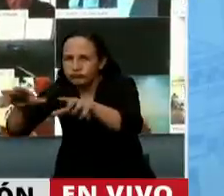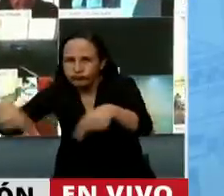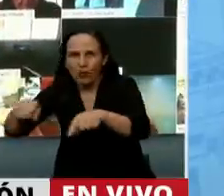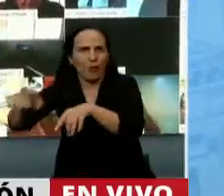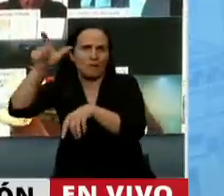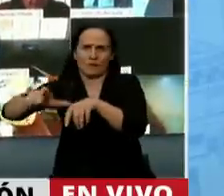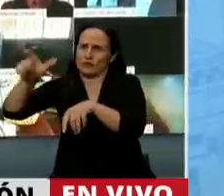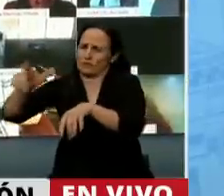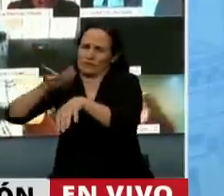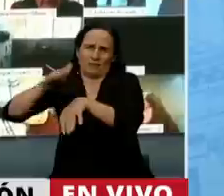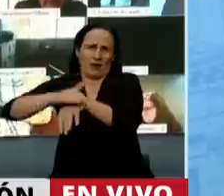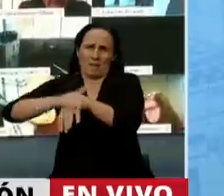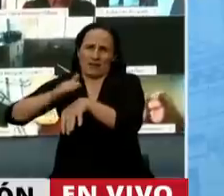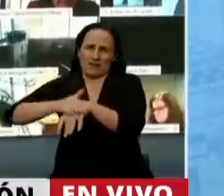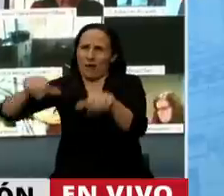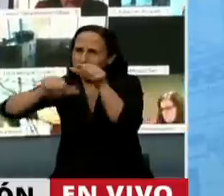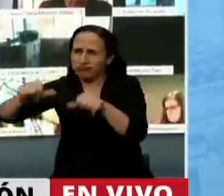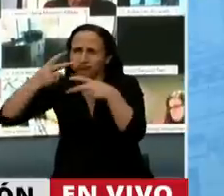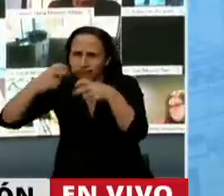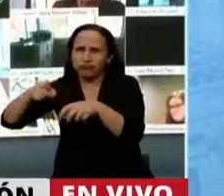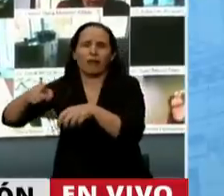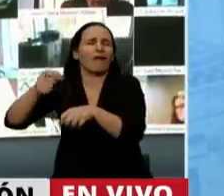muy responsables que vienen trabajando